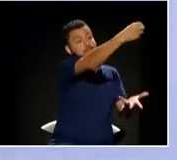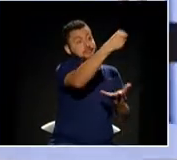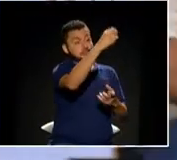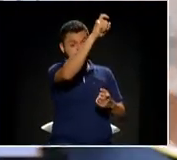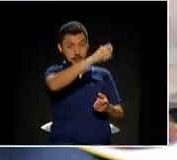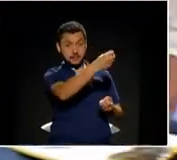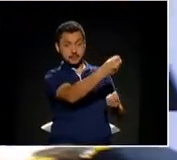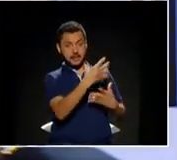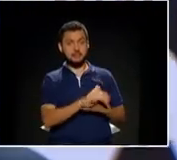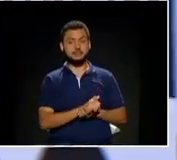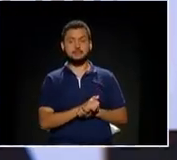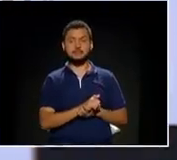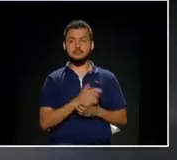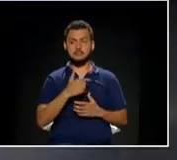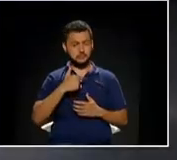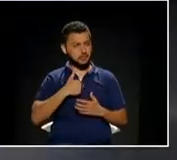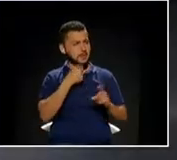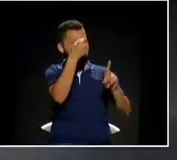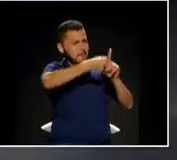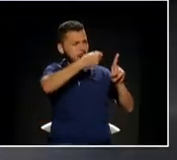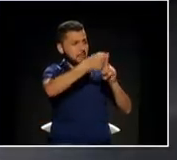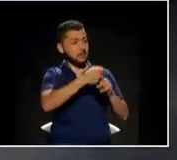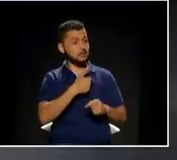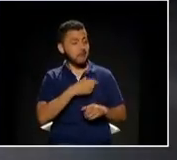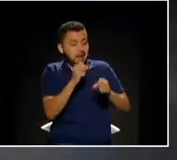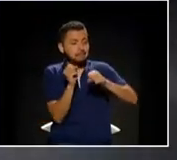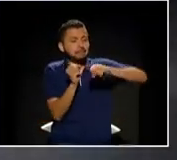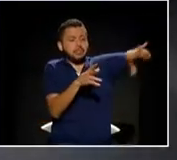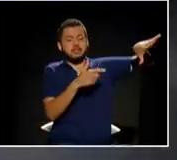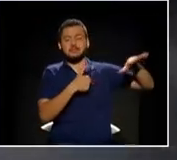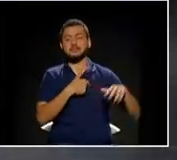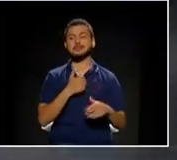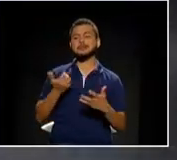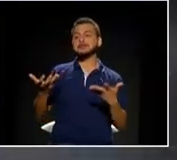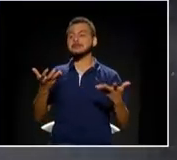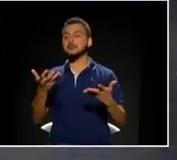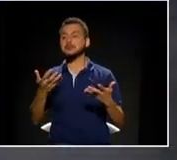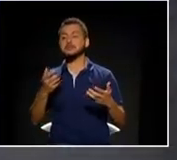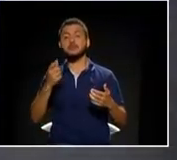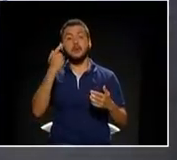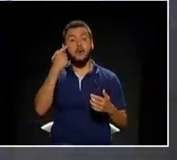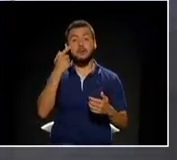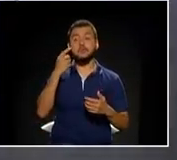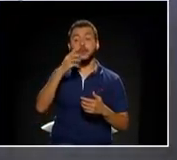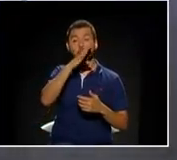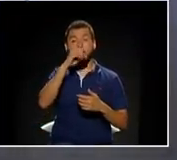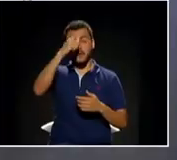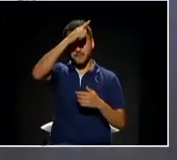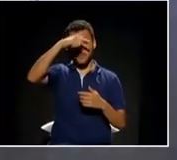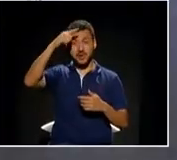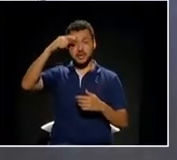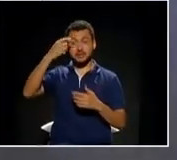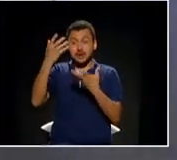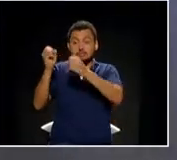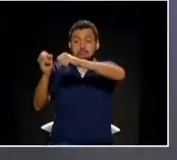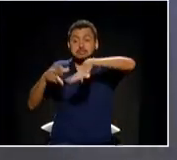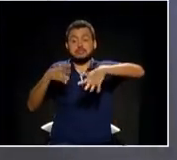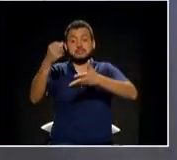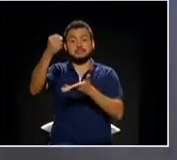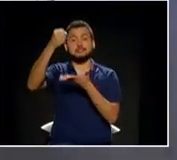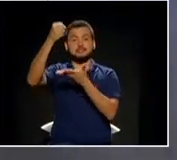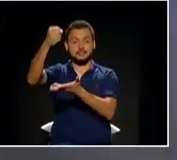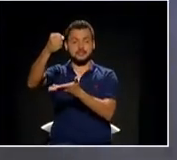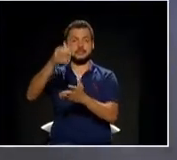renuncia a eso como dice de santiago pues de nada le quitan la platica que federico consiguió perfecto tiempo cumplido seguimos